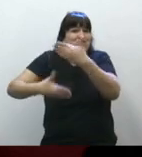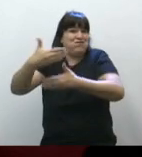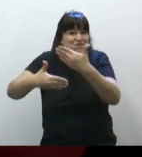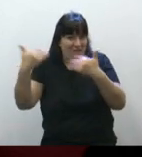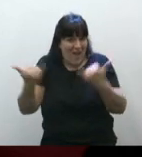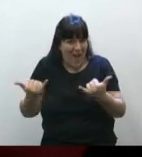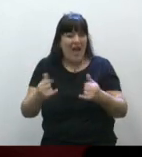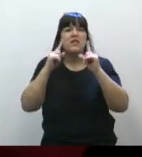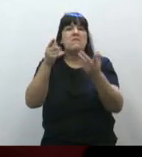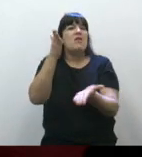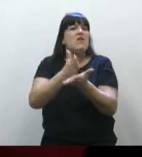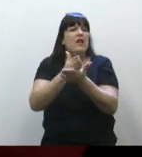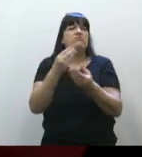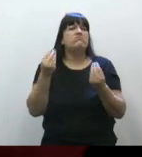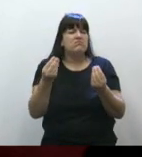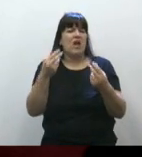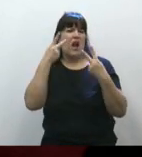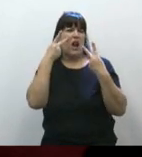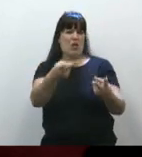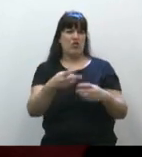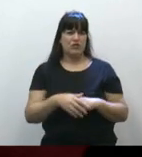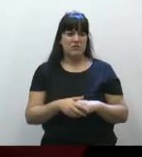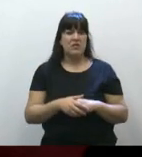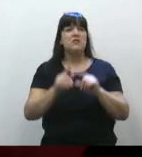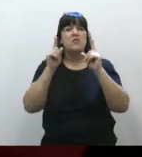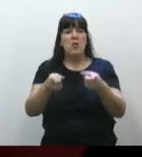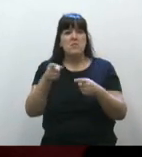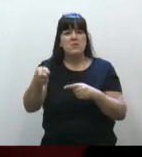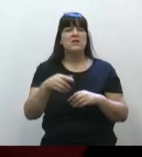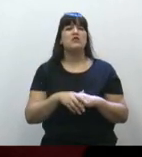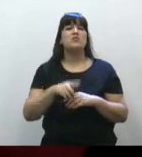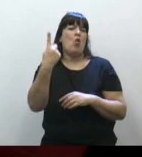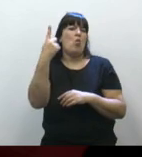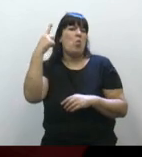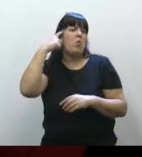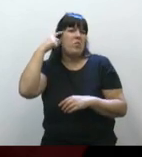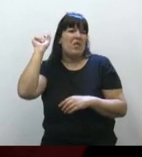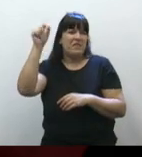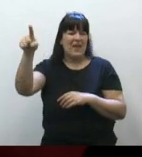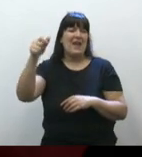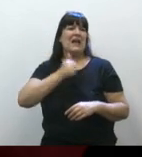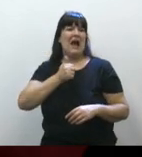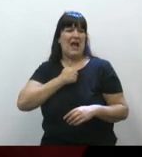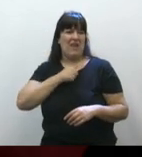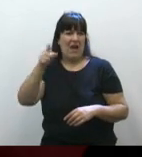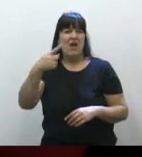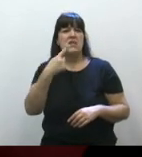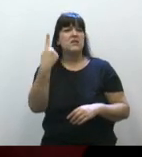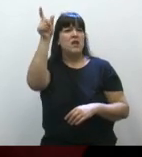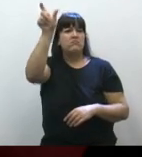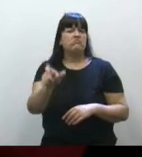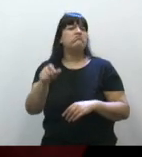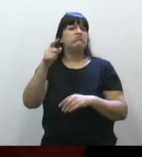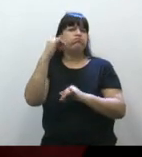reconocimiento lo que charles taylor o un pensador canadiense habla que es uno de los grandes